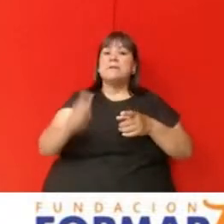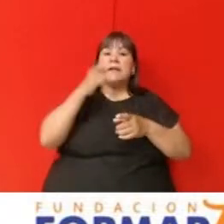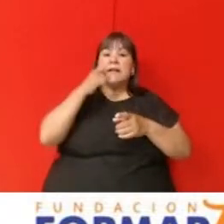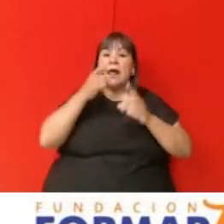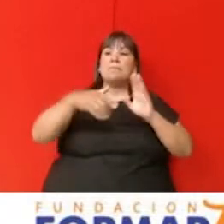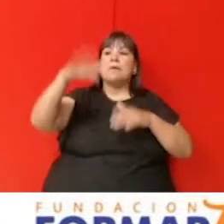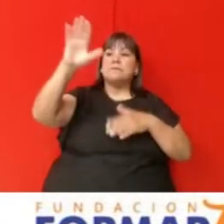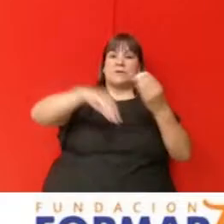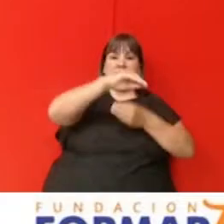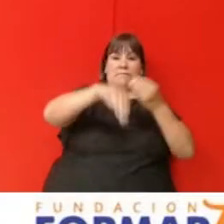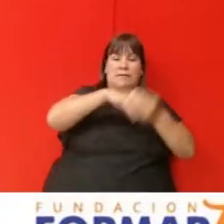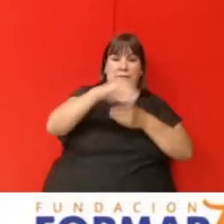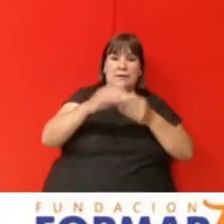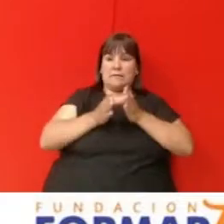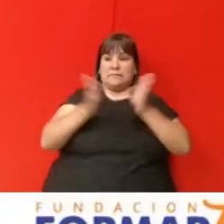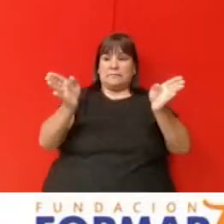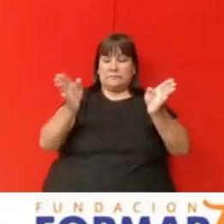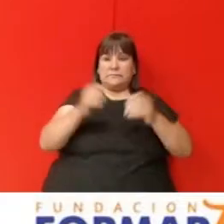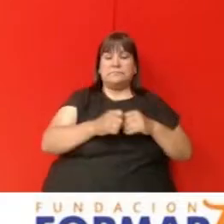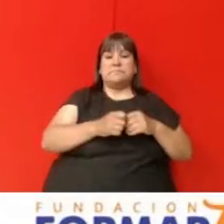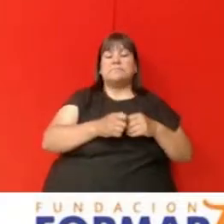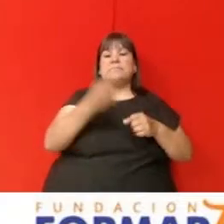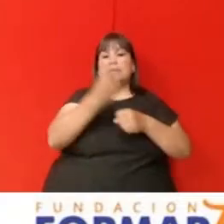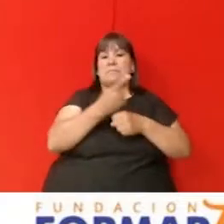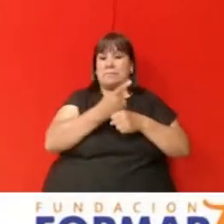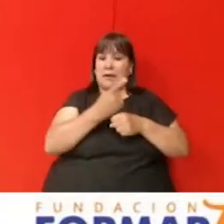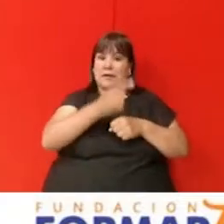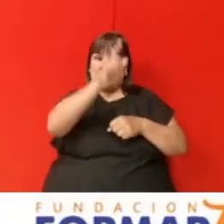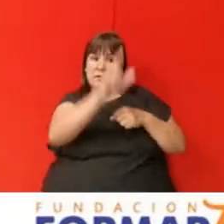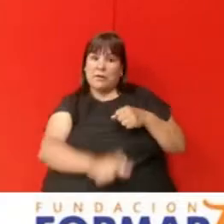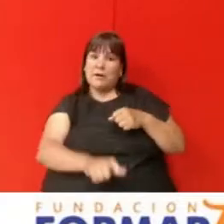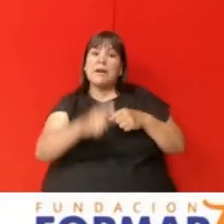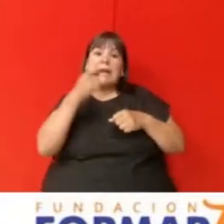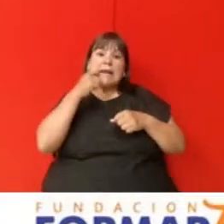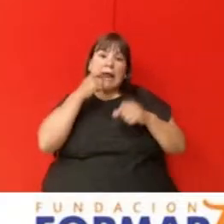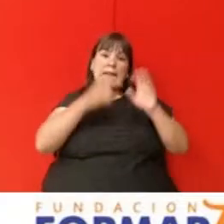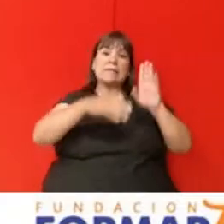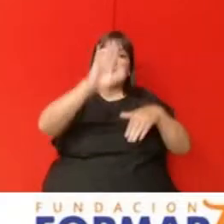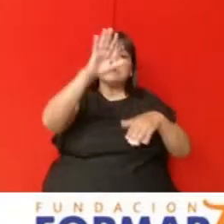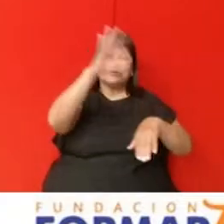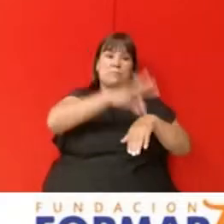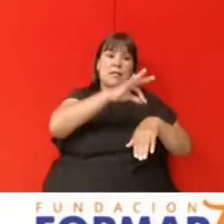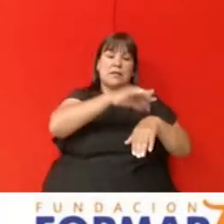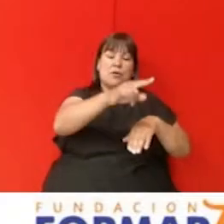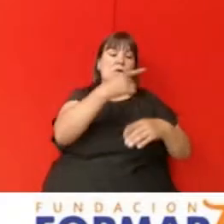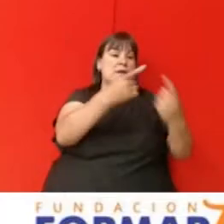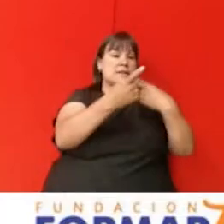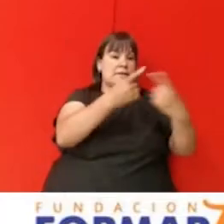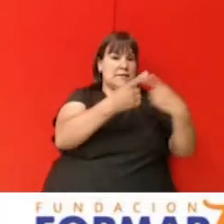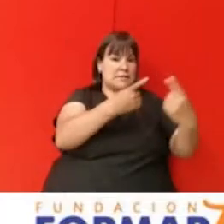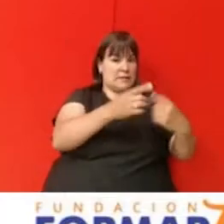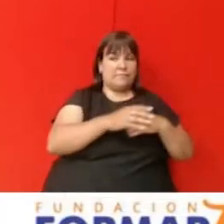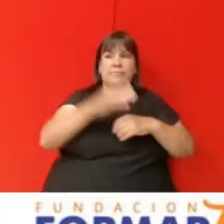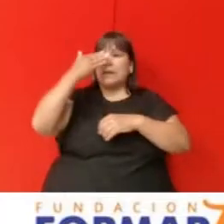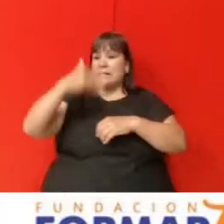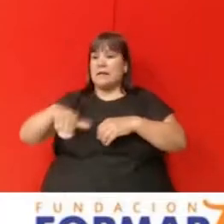dividen en dos partes. El residente va con el médico a la entrevista y el resto del equipo interdisciplinario habla con la familia. Se